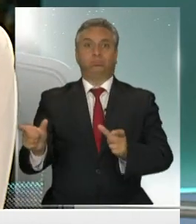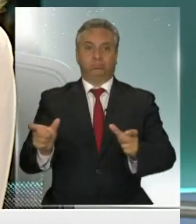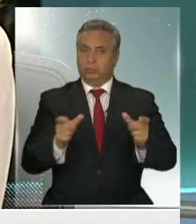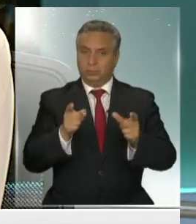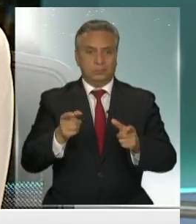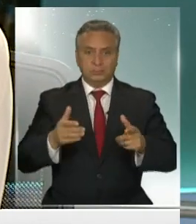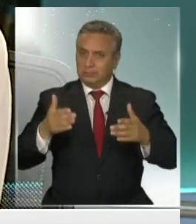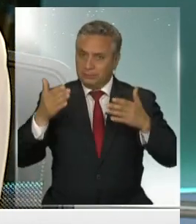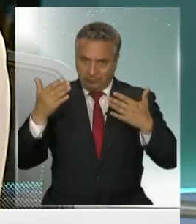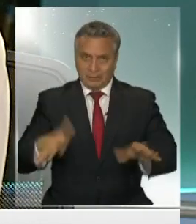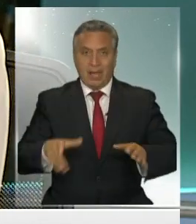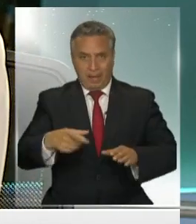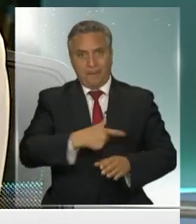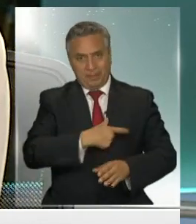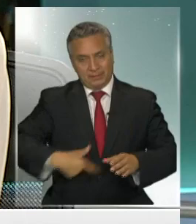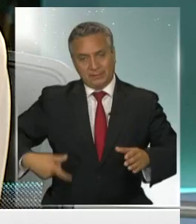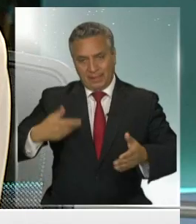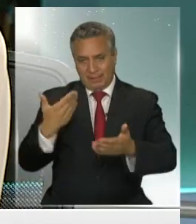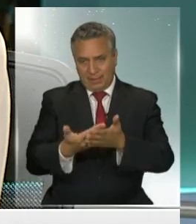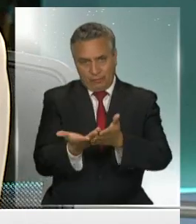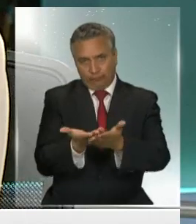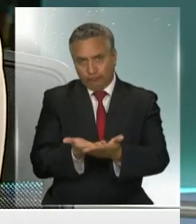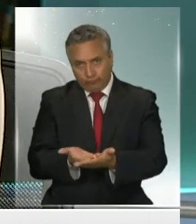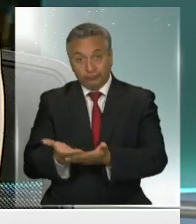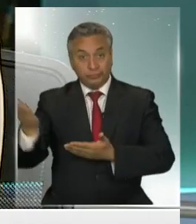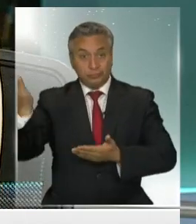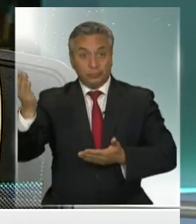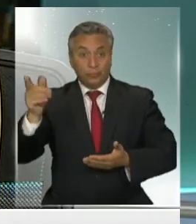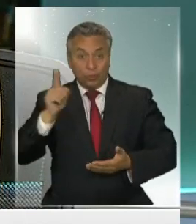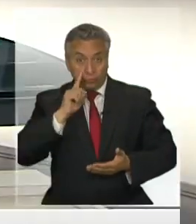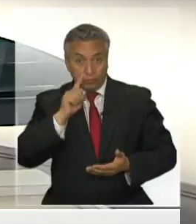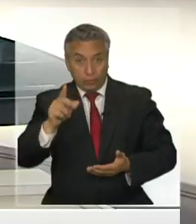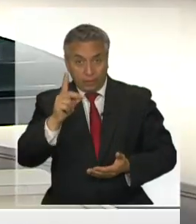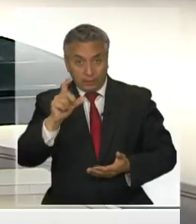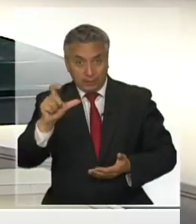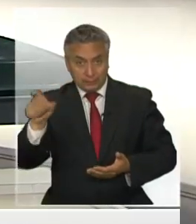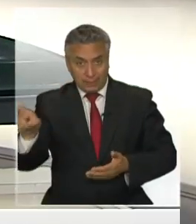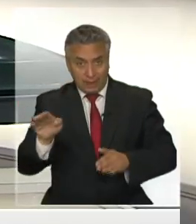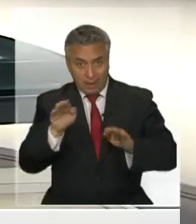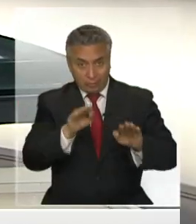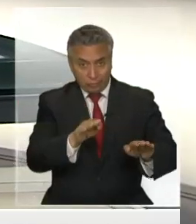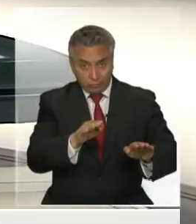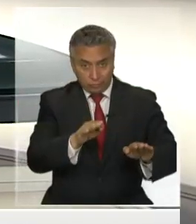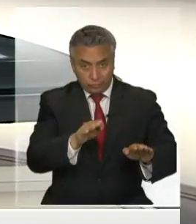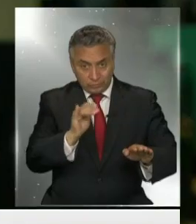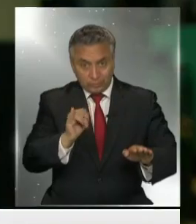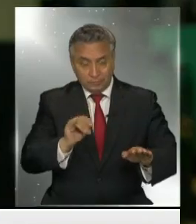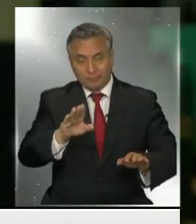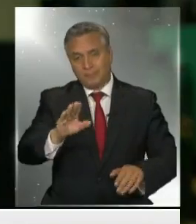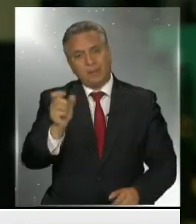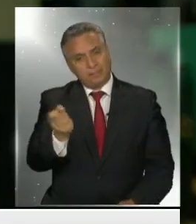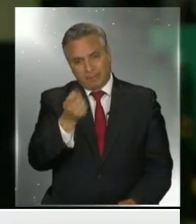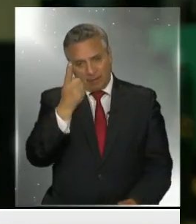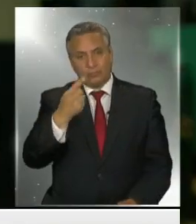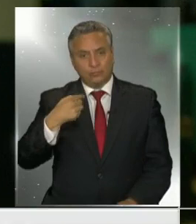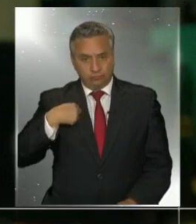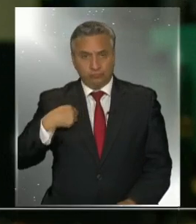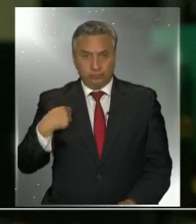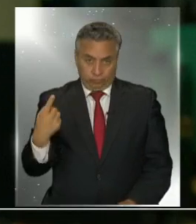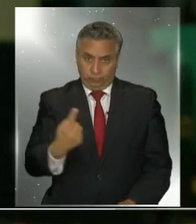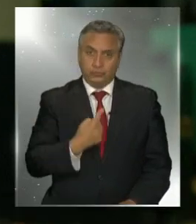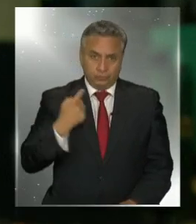blondie hoy día el presidente va a contar con el apoyo de la democracia cristiana en lo primero se olvides que a nosotros nos preocupa